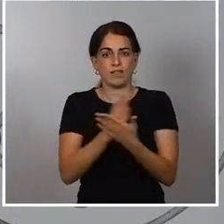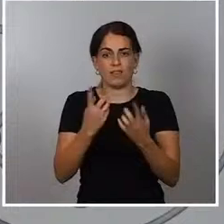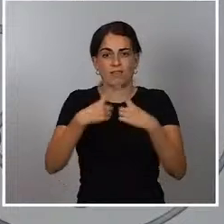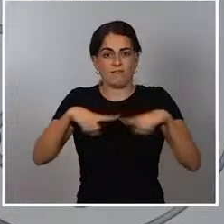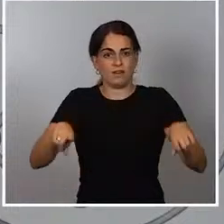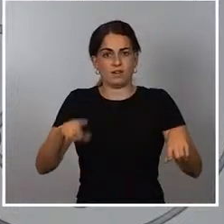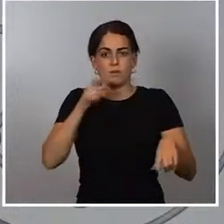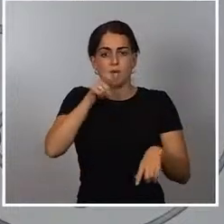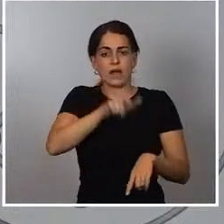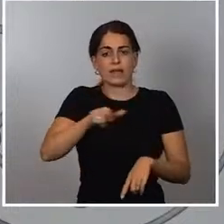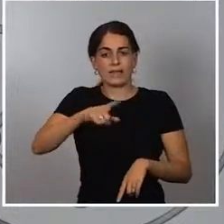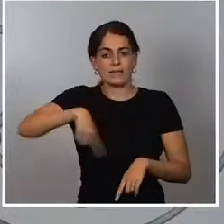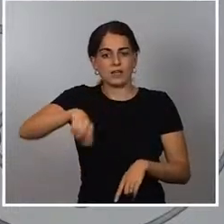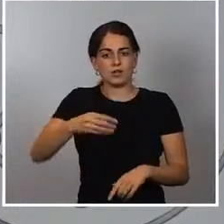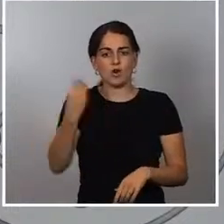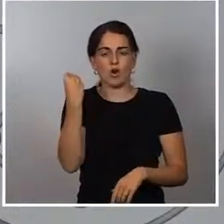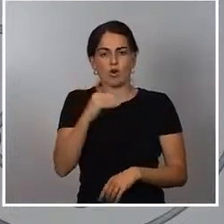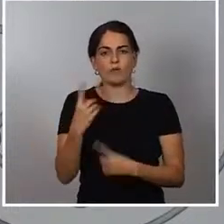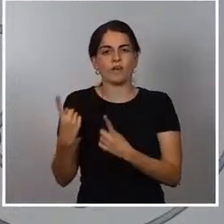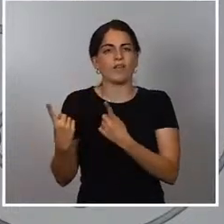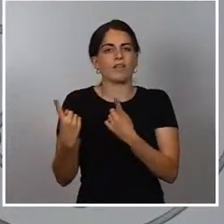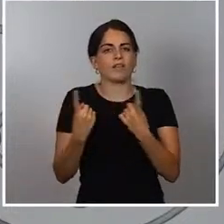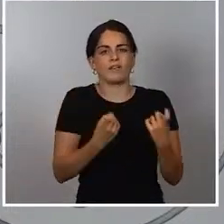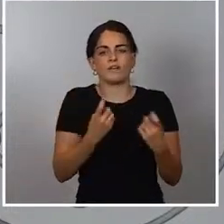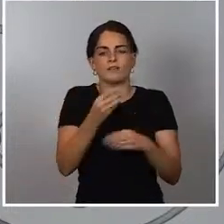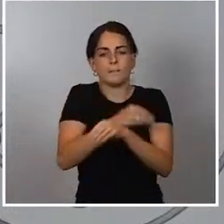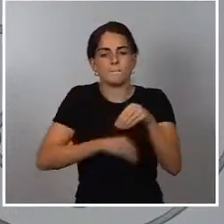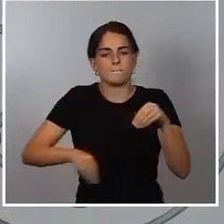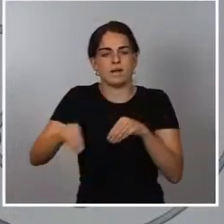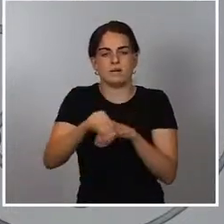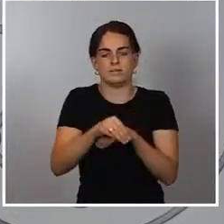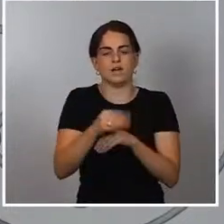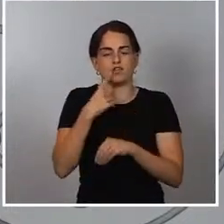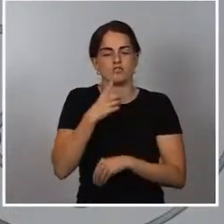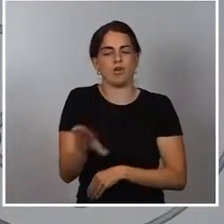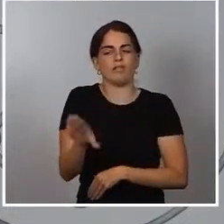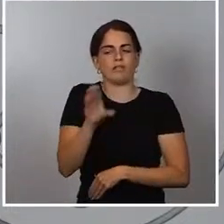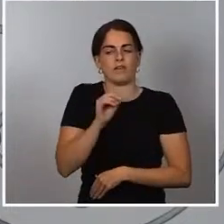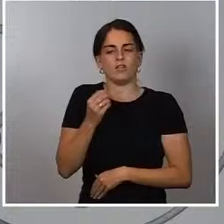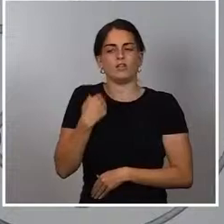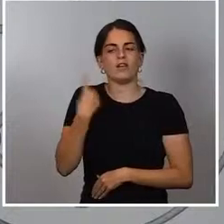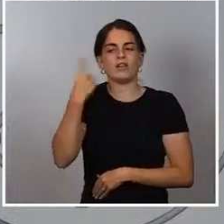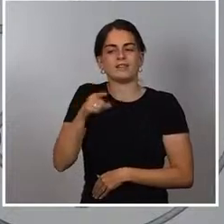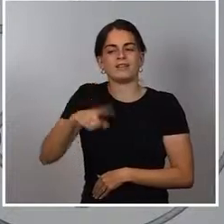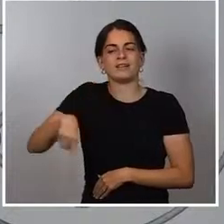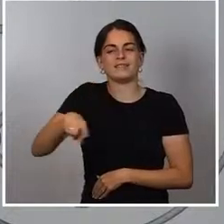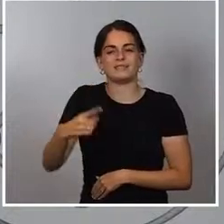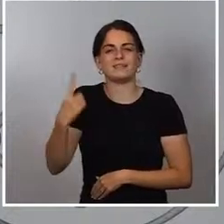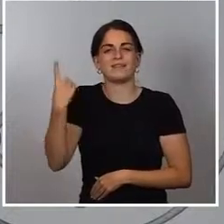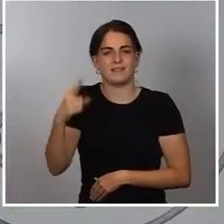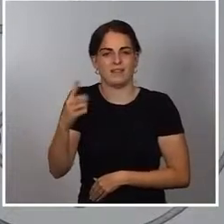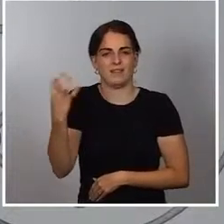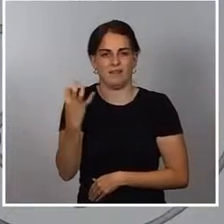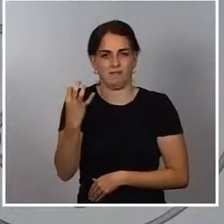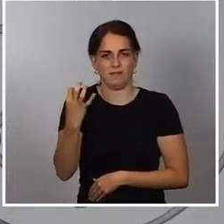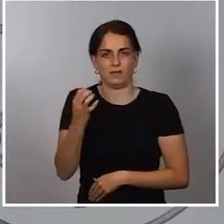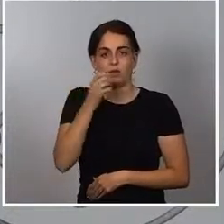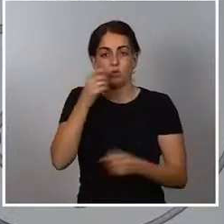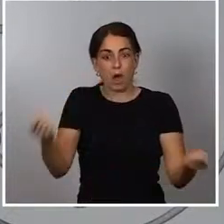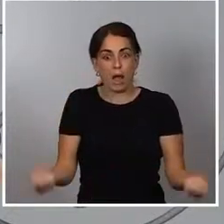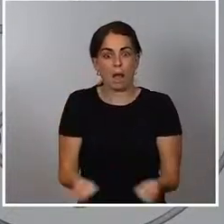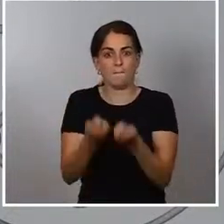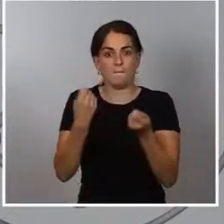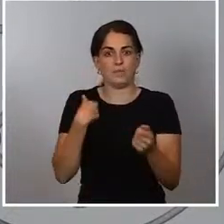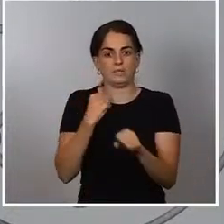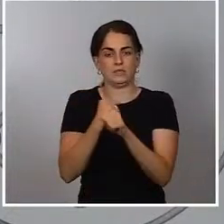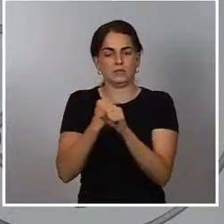hay que establecer empatía hay que hacerles conscientes y si estamos trabajando en una campaña que ya hemos empezado con ella